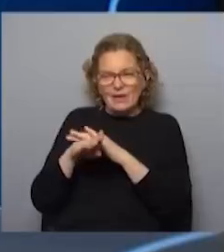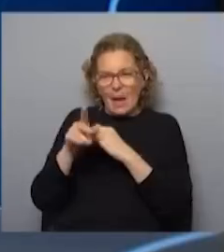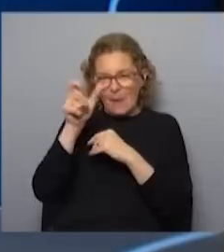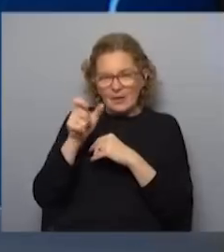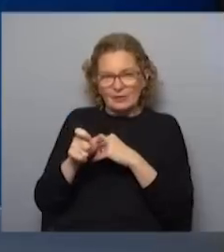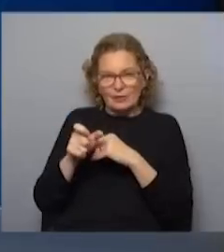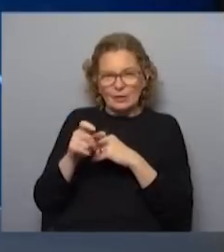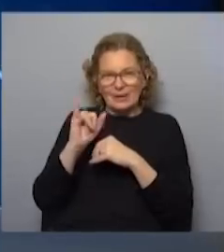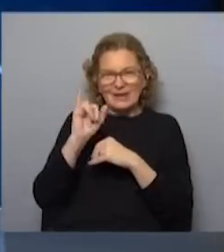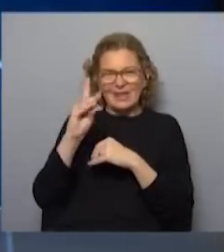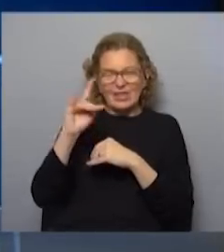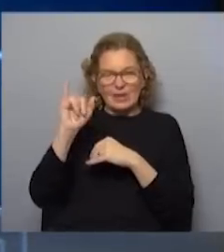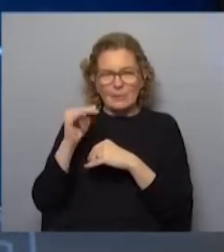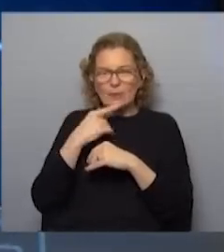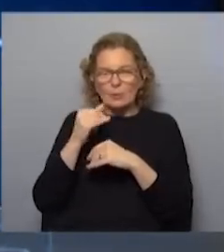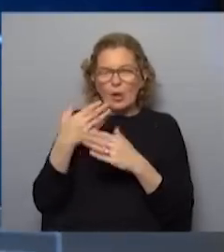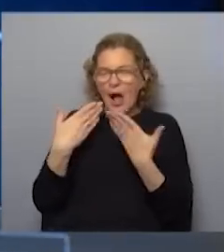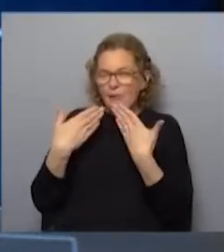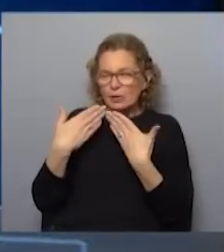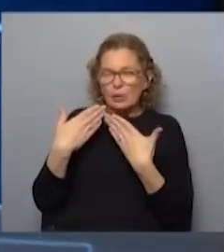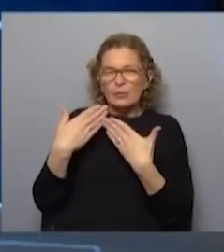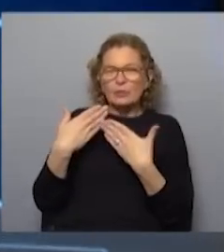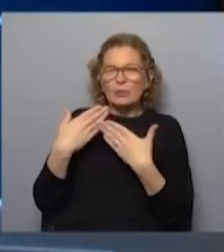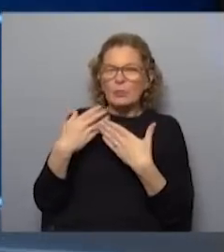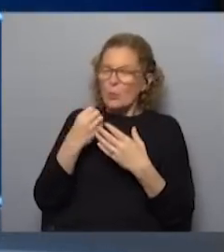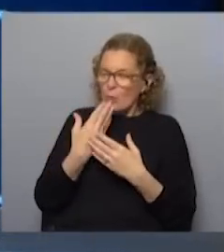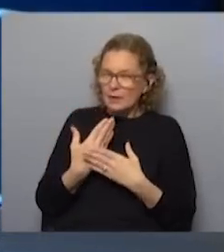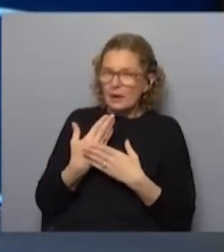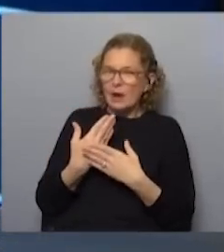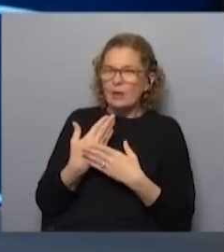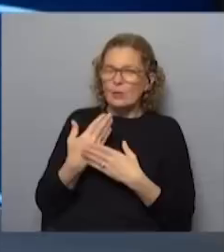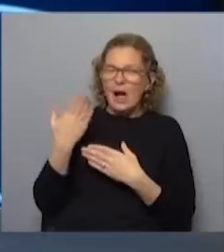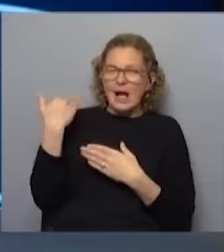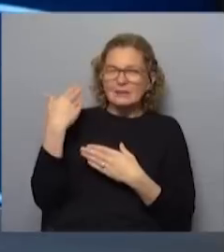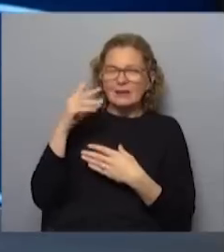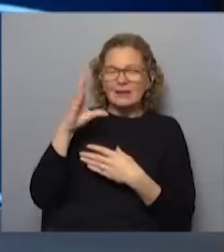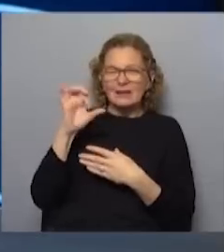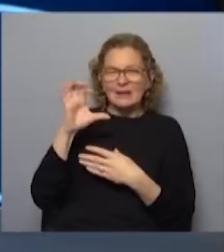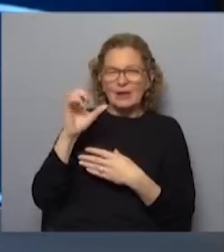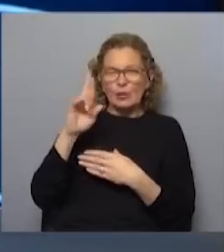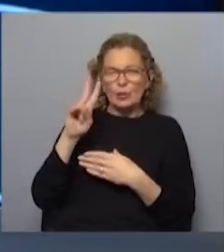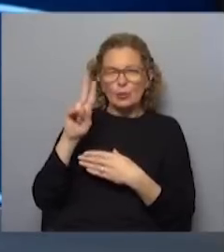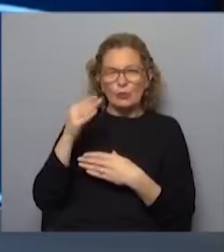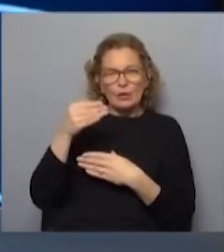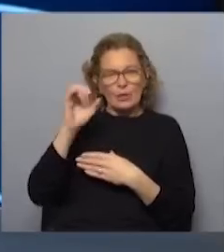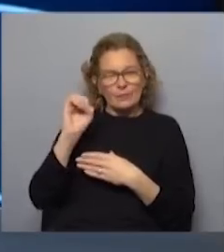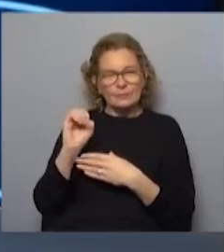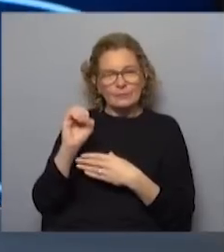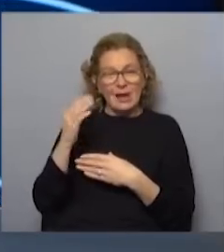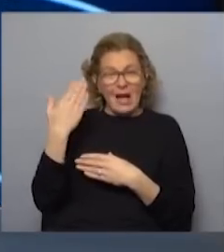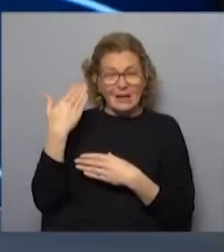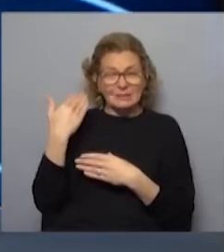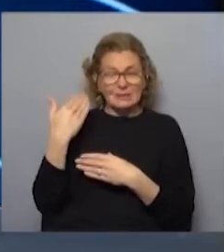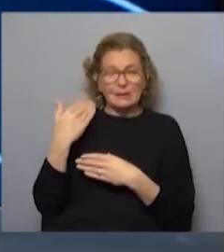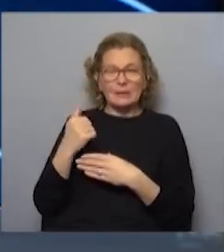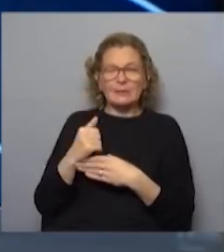La idi fundamentalmente tuve una conversación muy fraterna con el actual senador Enrique Rubio en su